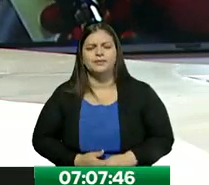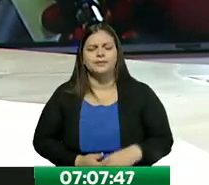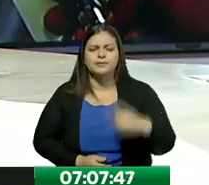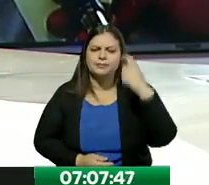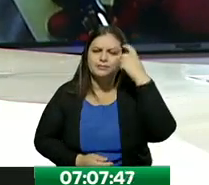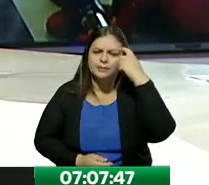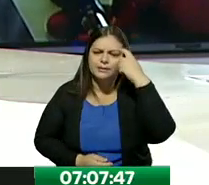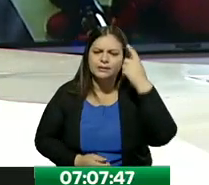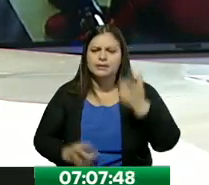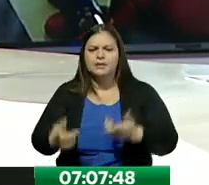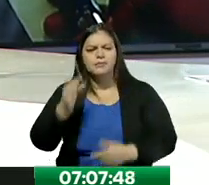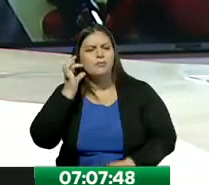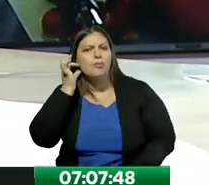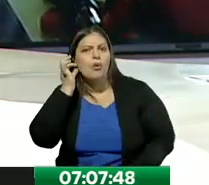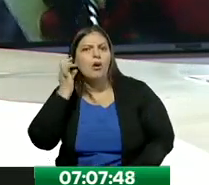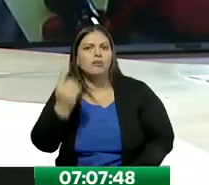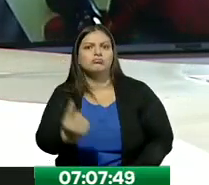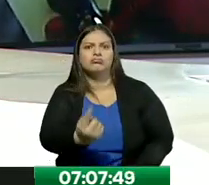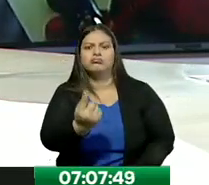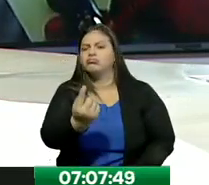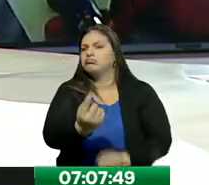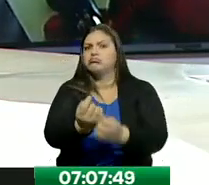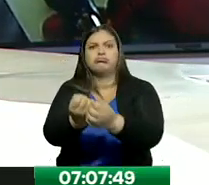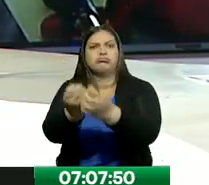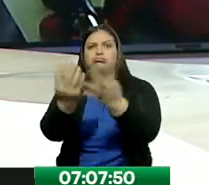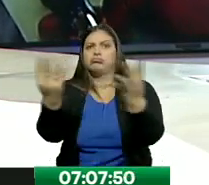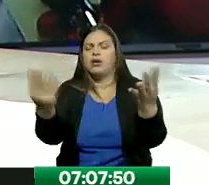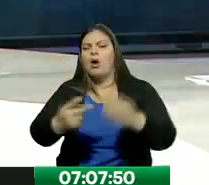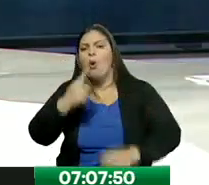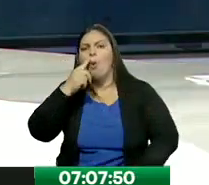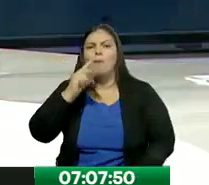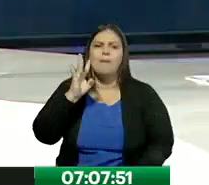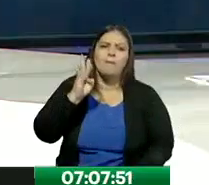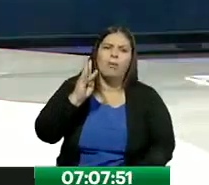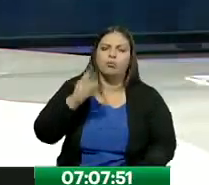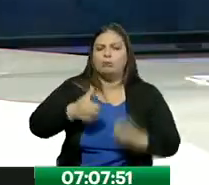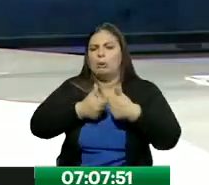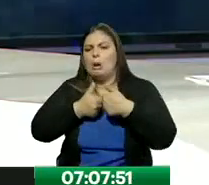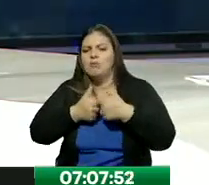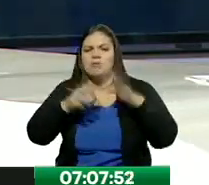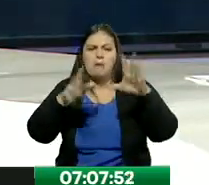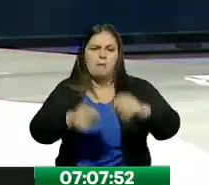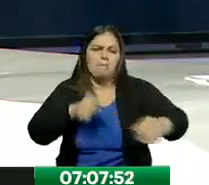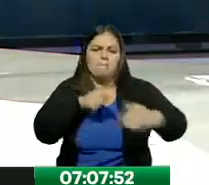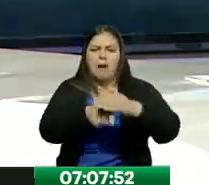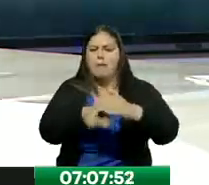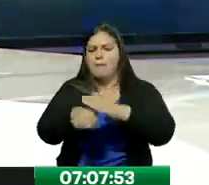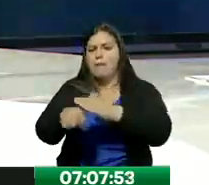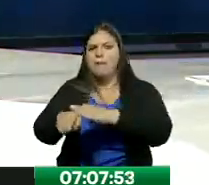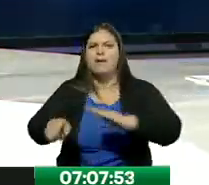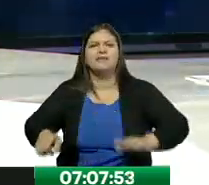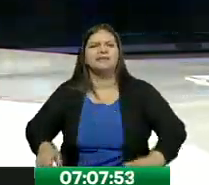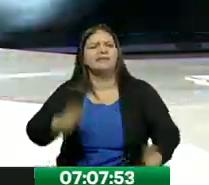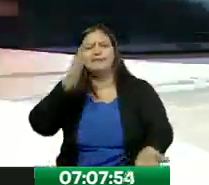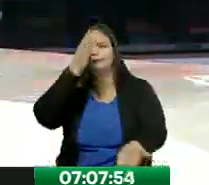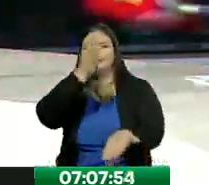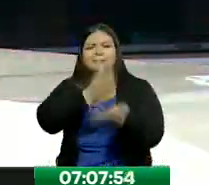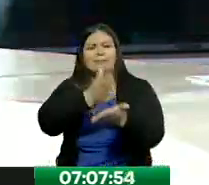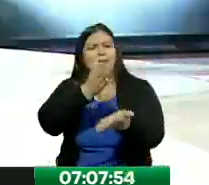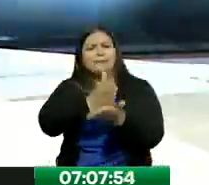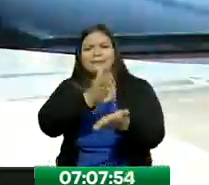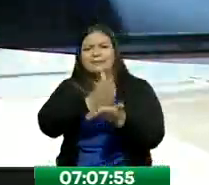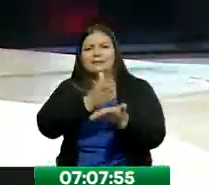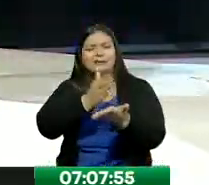el femicidio acá en el Ecuador y en todas partes del mundo. Indudablemente es un mal que va acrecentándose y hay que denunciar.